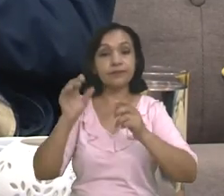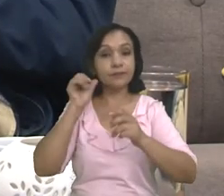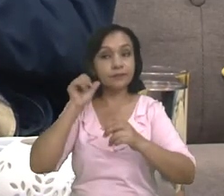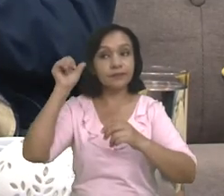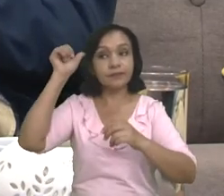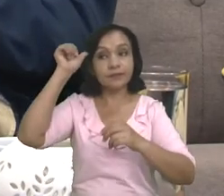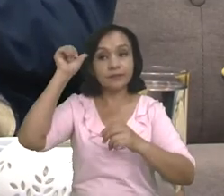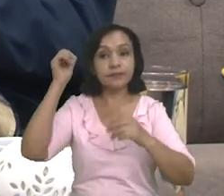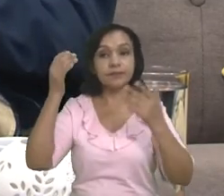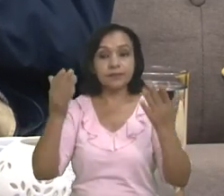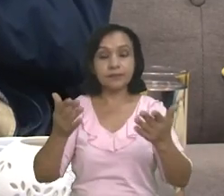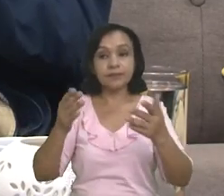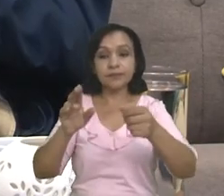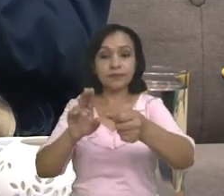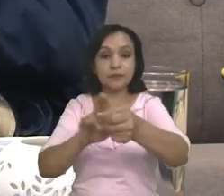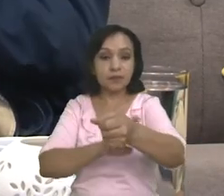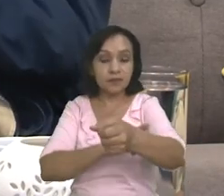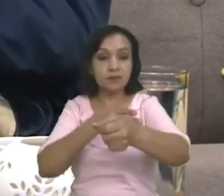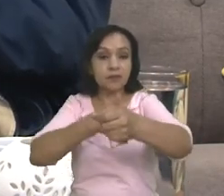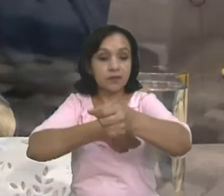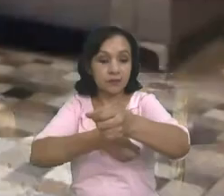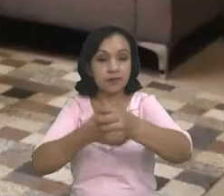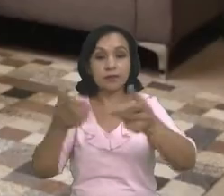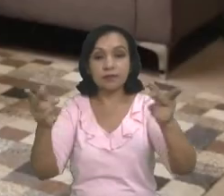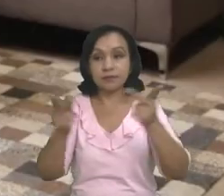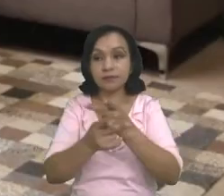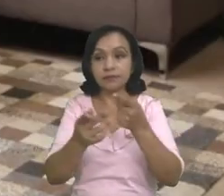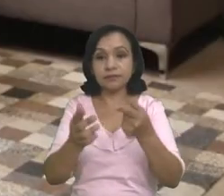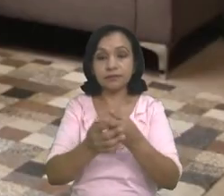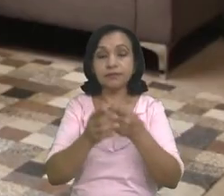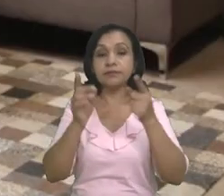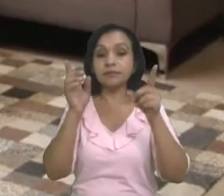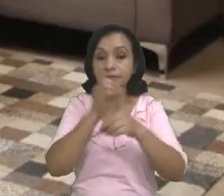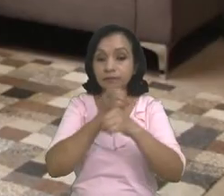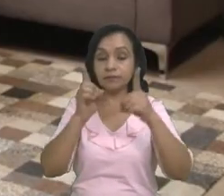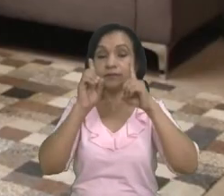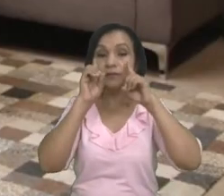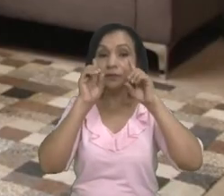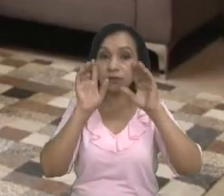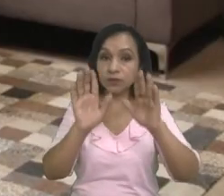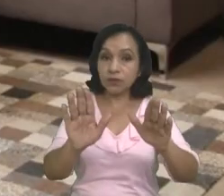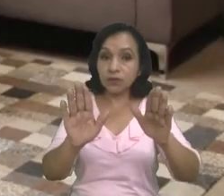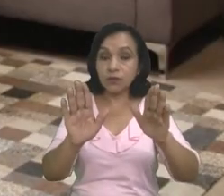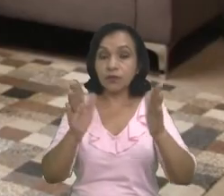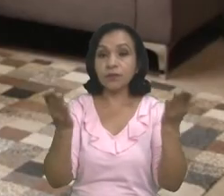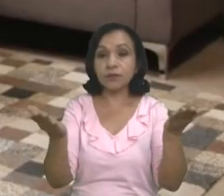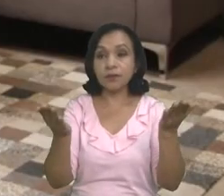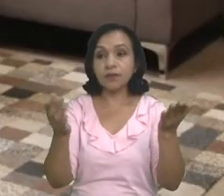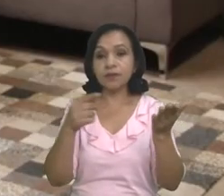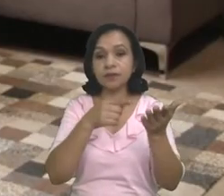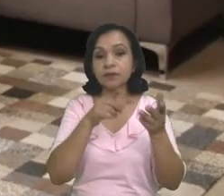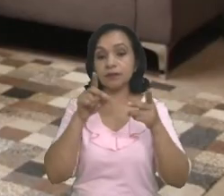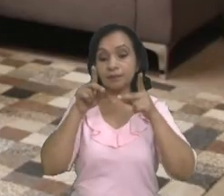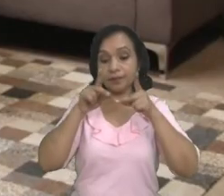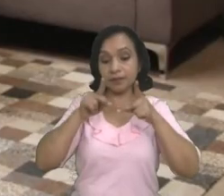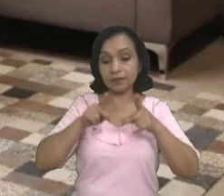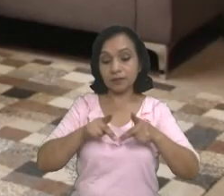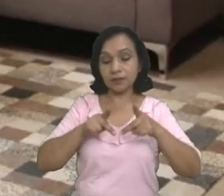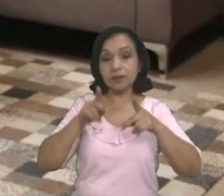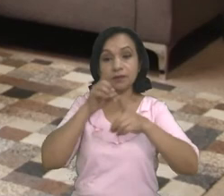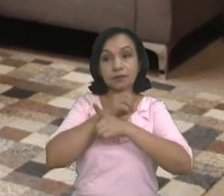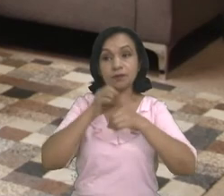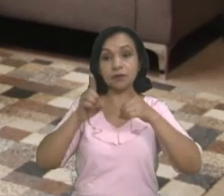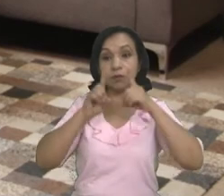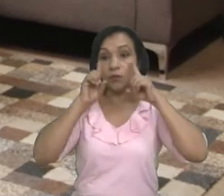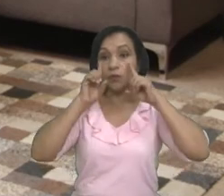nos debemos unirnos en la realidad y con enfermedades crónicas tenemos que tener mucho cuidado con ella y ella debe todavía